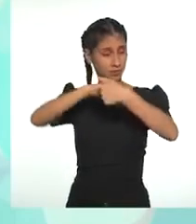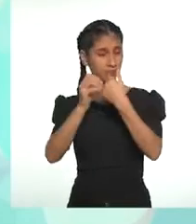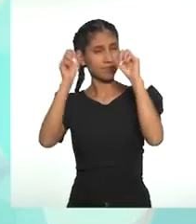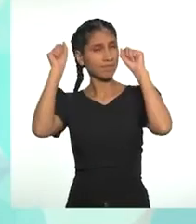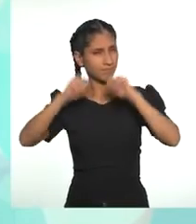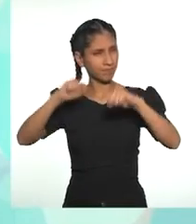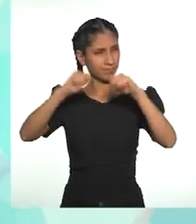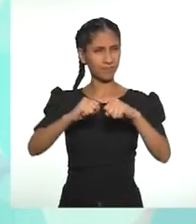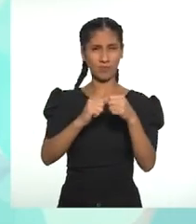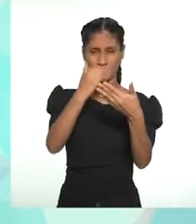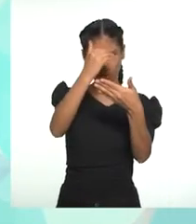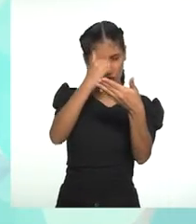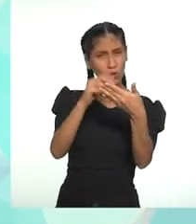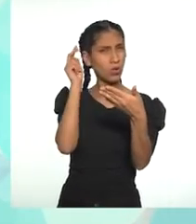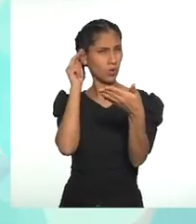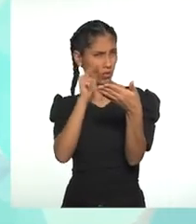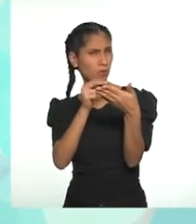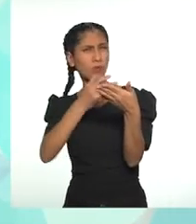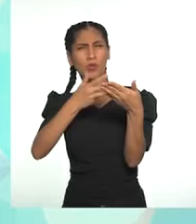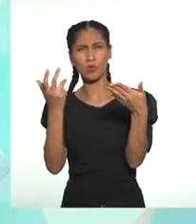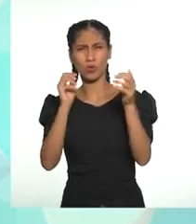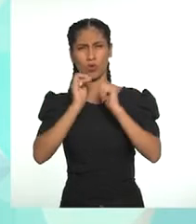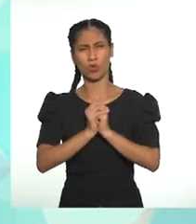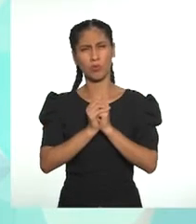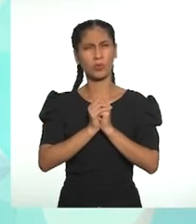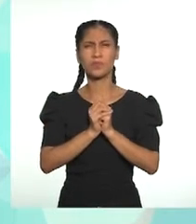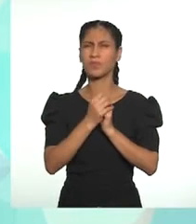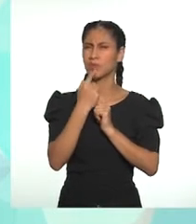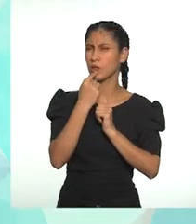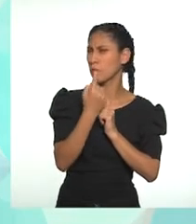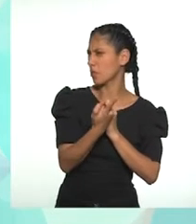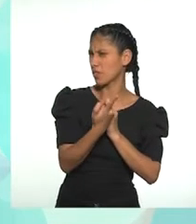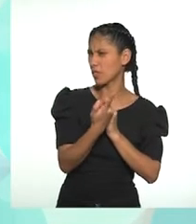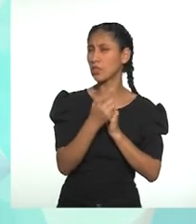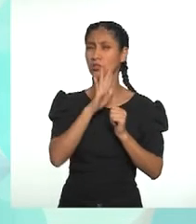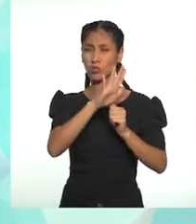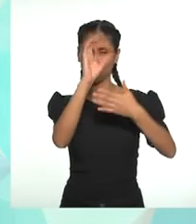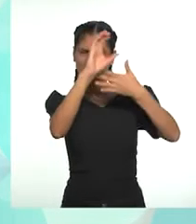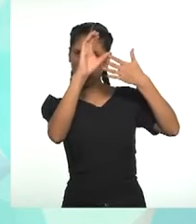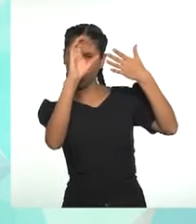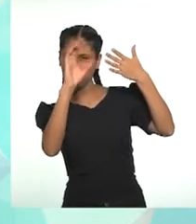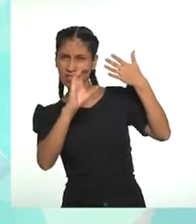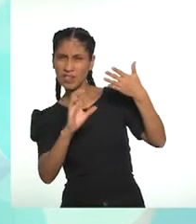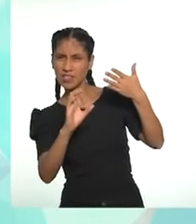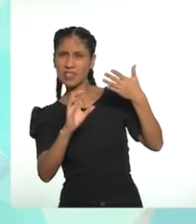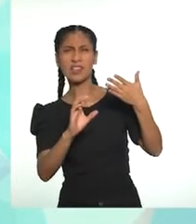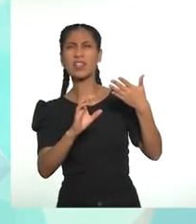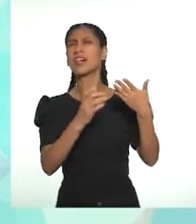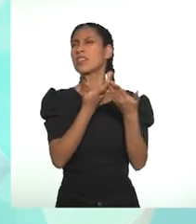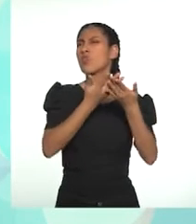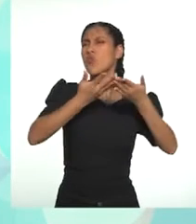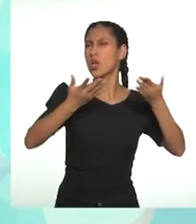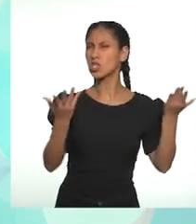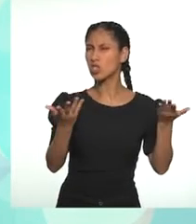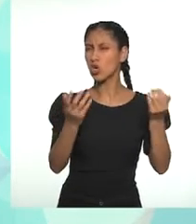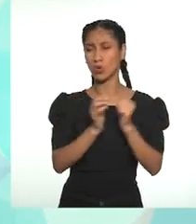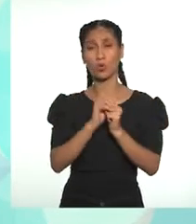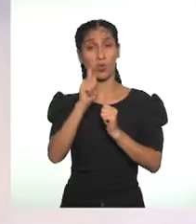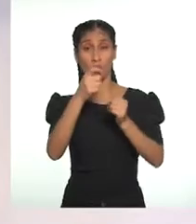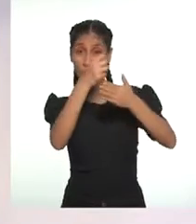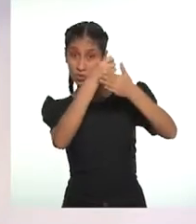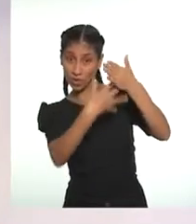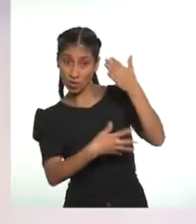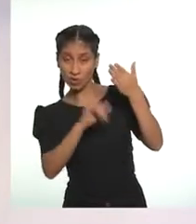jabón. Así es. De acuerdo con lo que hemos visto, ¿cuáles podemos decir que son las características y partes que tiene un texto